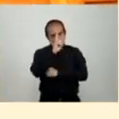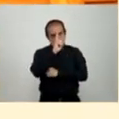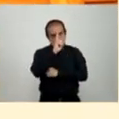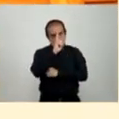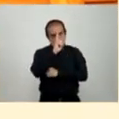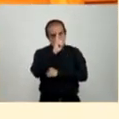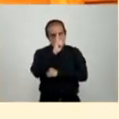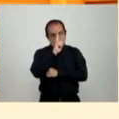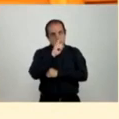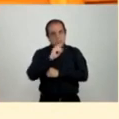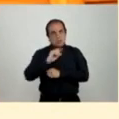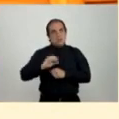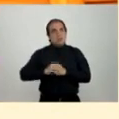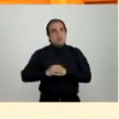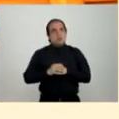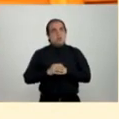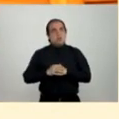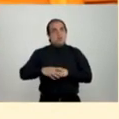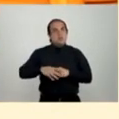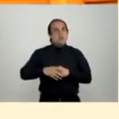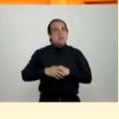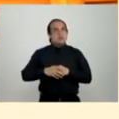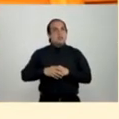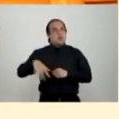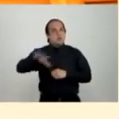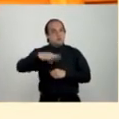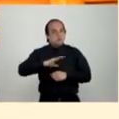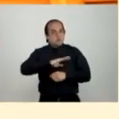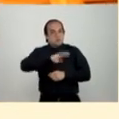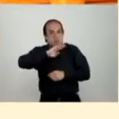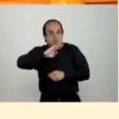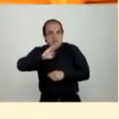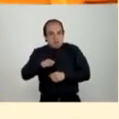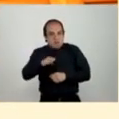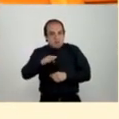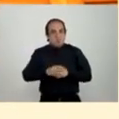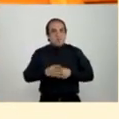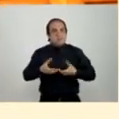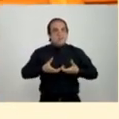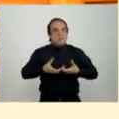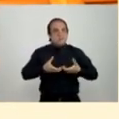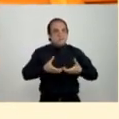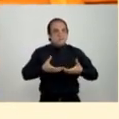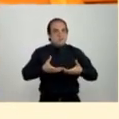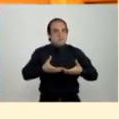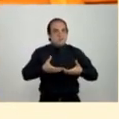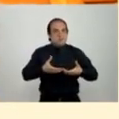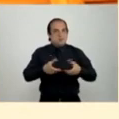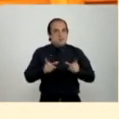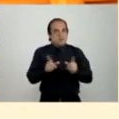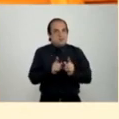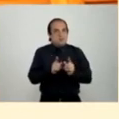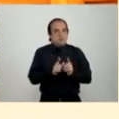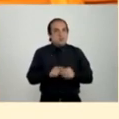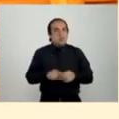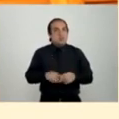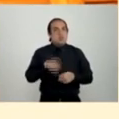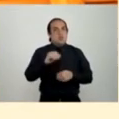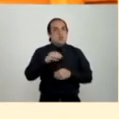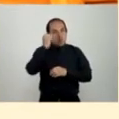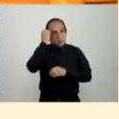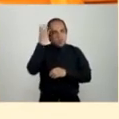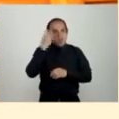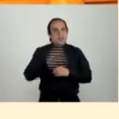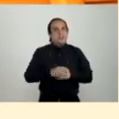de Chandra y de Hammett, de busca la muerte en el callejón, no la busques en las alturas. Olvídate del jarrón chino.